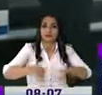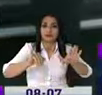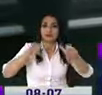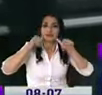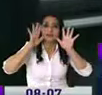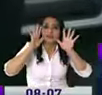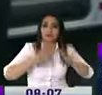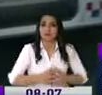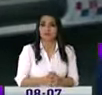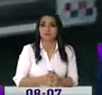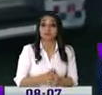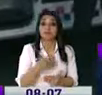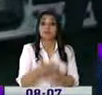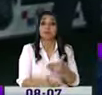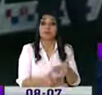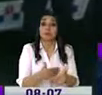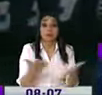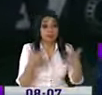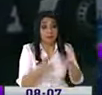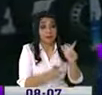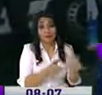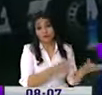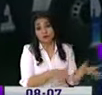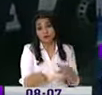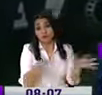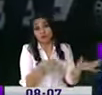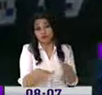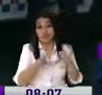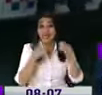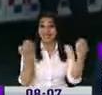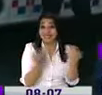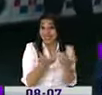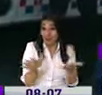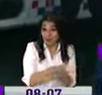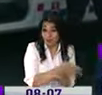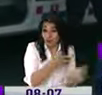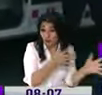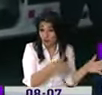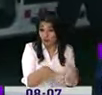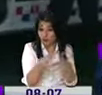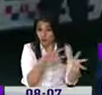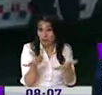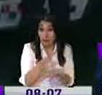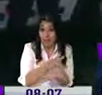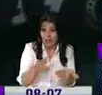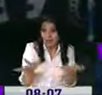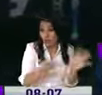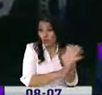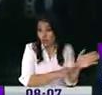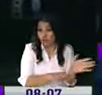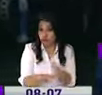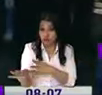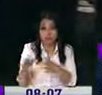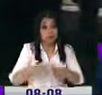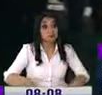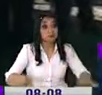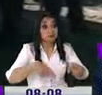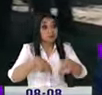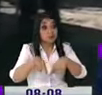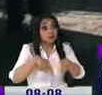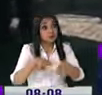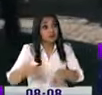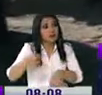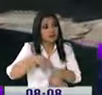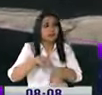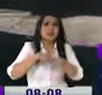esta se aperturará una vez que las personas hayan evacuado ya el escenario deportivo y obviamente se pueda normalizar la circulación dependiendo